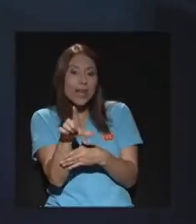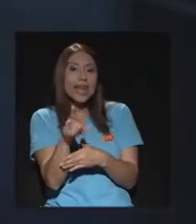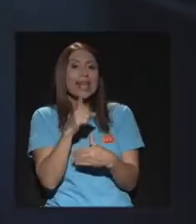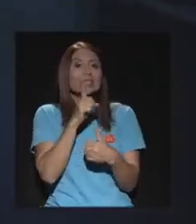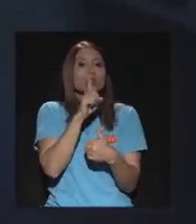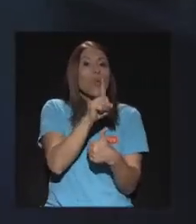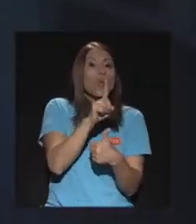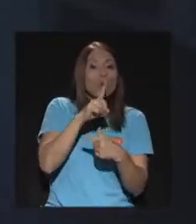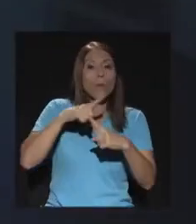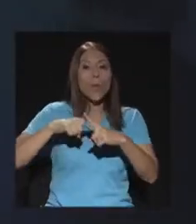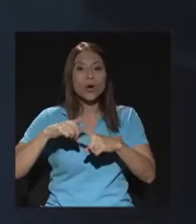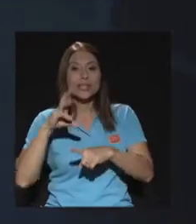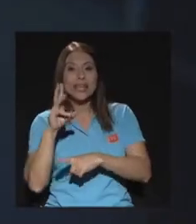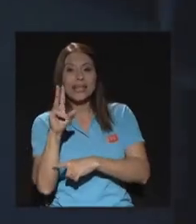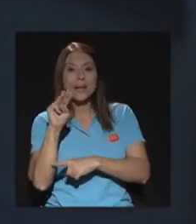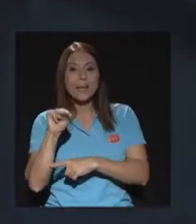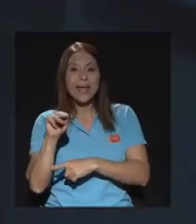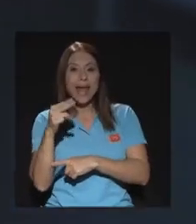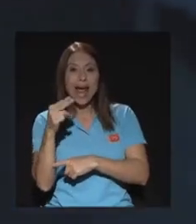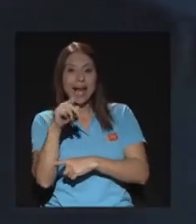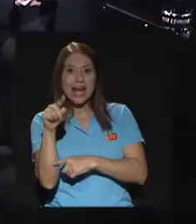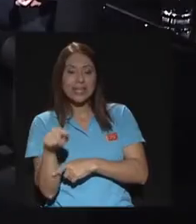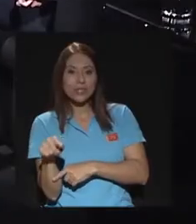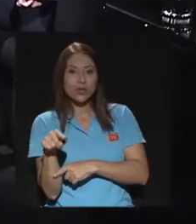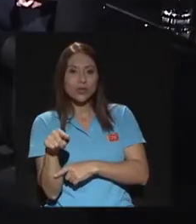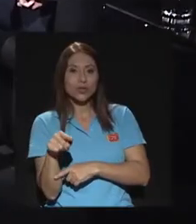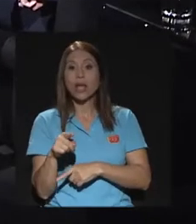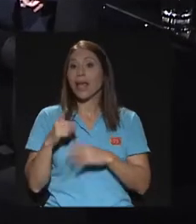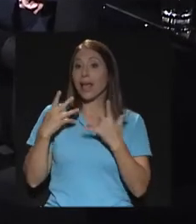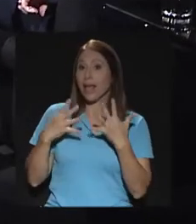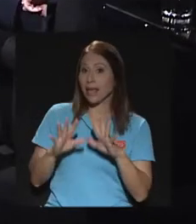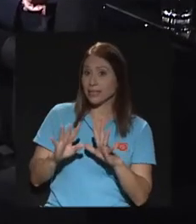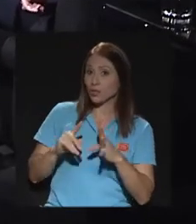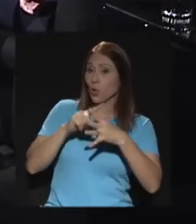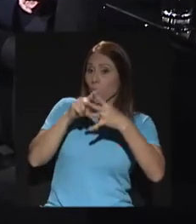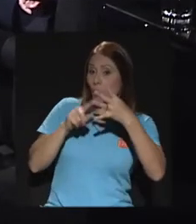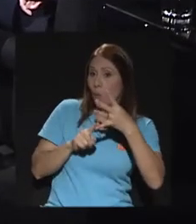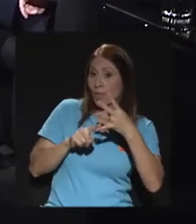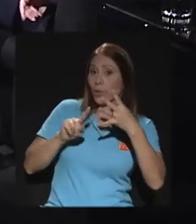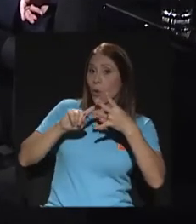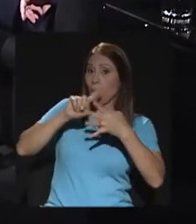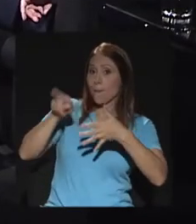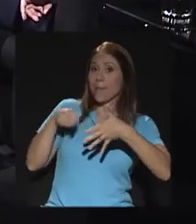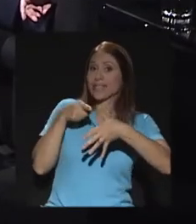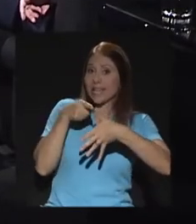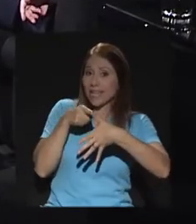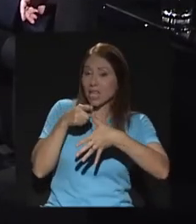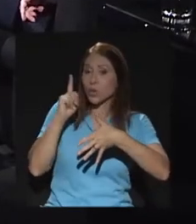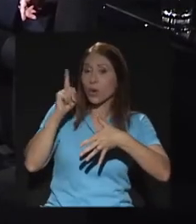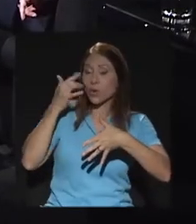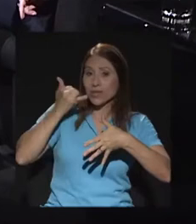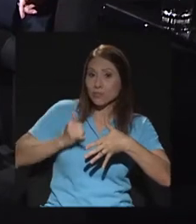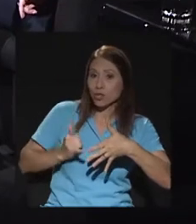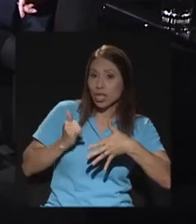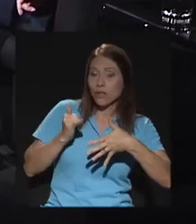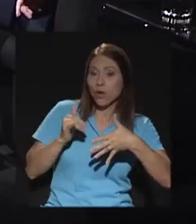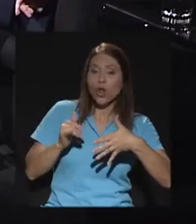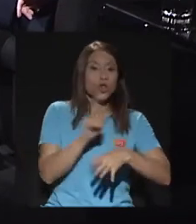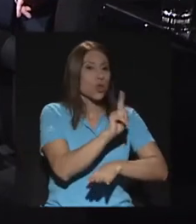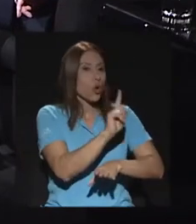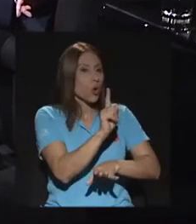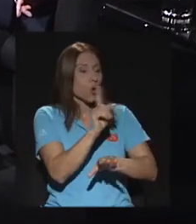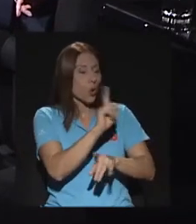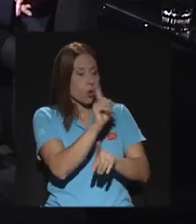sea, usted, digamos, para cada canal... Entonces vas a tener 4 más el quinto. No, dispositivos estás equivocado, móviles. Digamos, es importante para que la gente no se